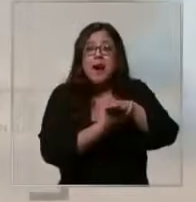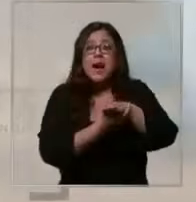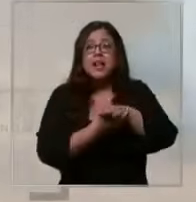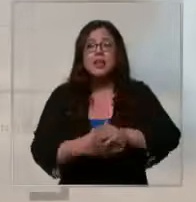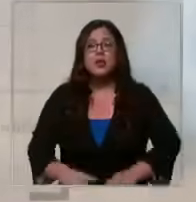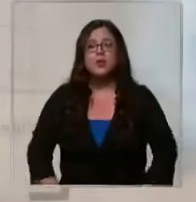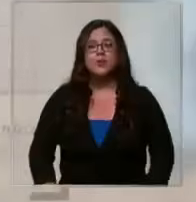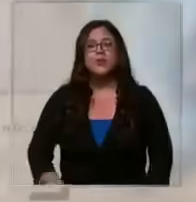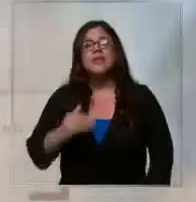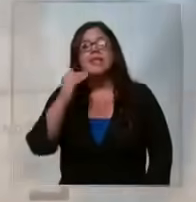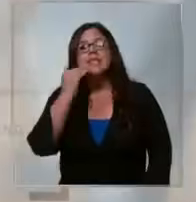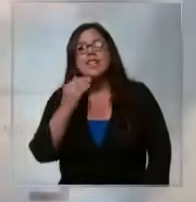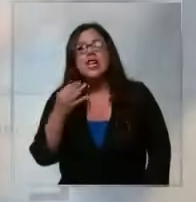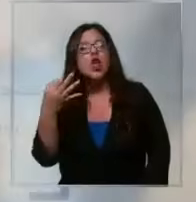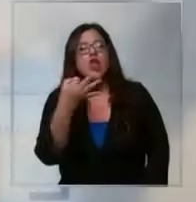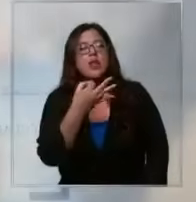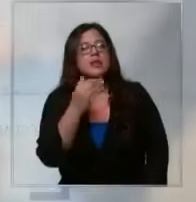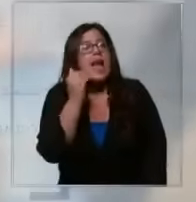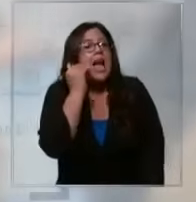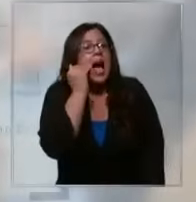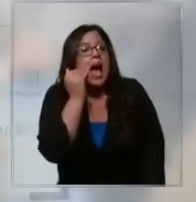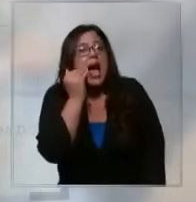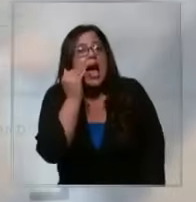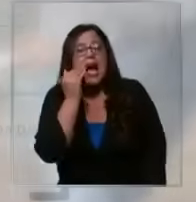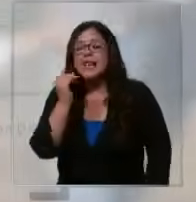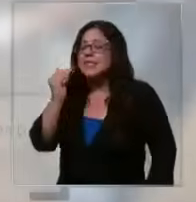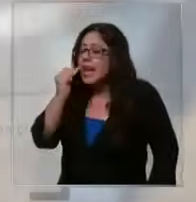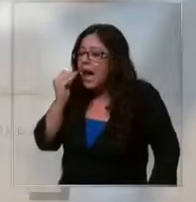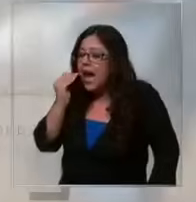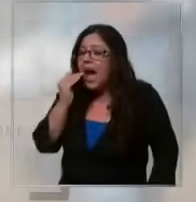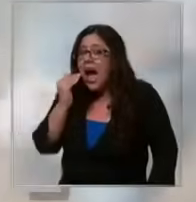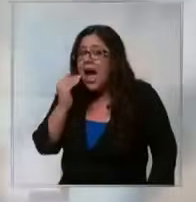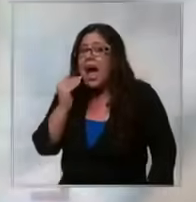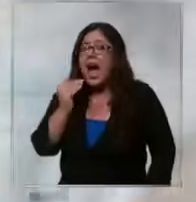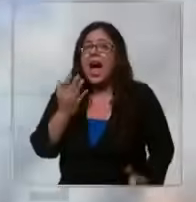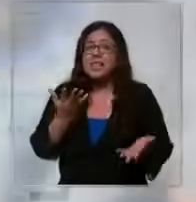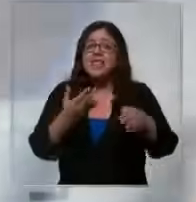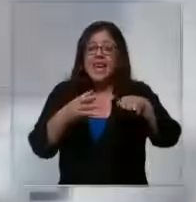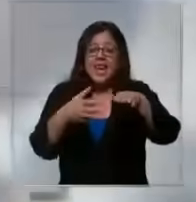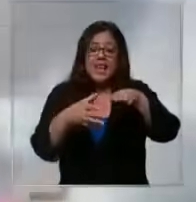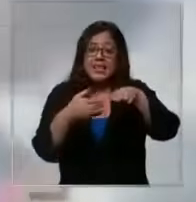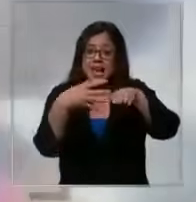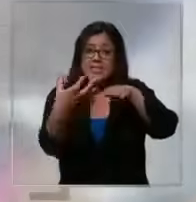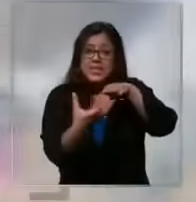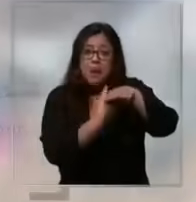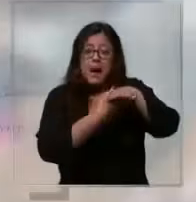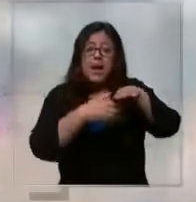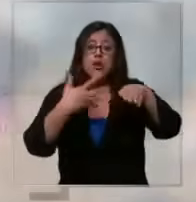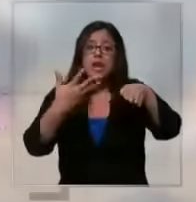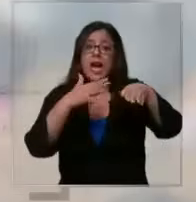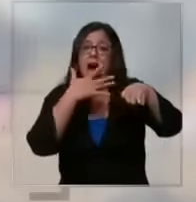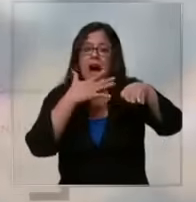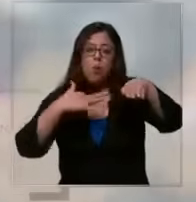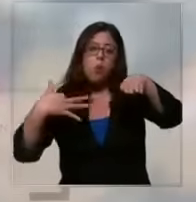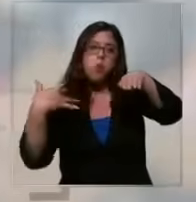¡Casi! ¡Casi, casi! ¡Casi nos mojamos los zapatos!